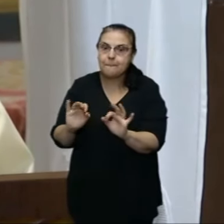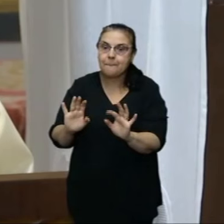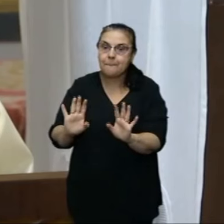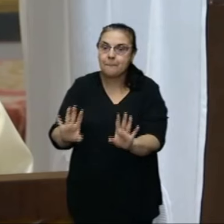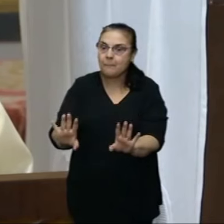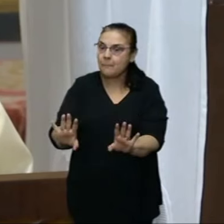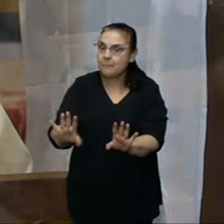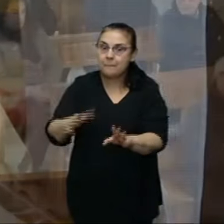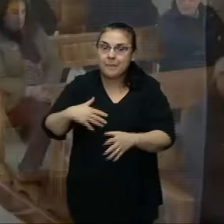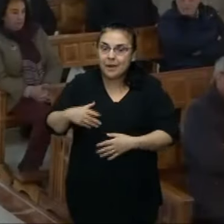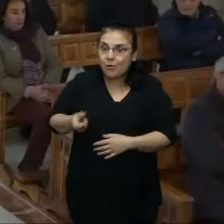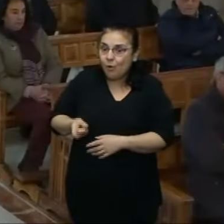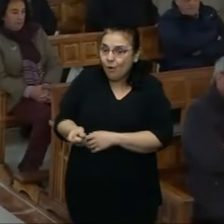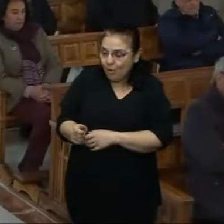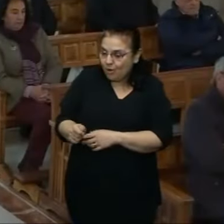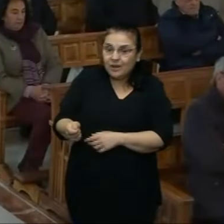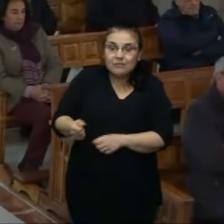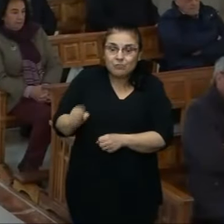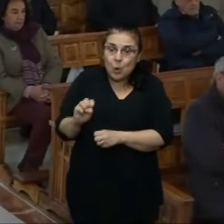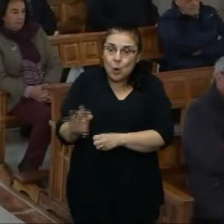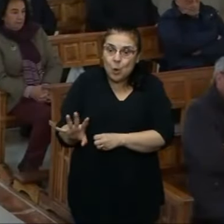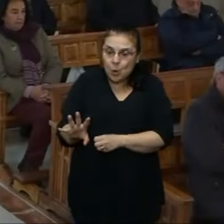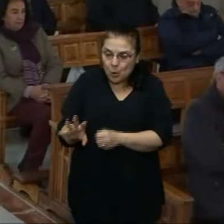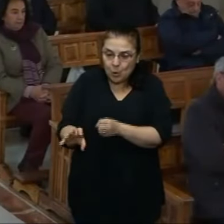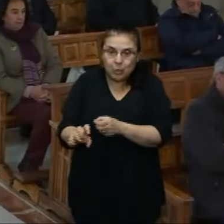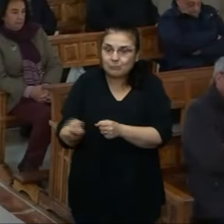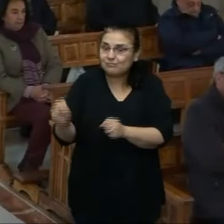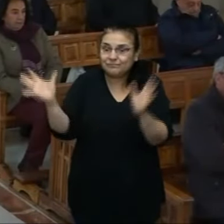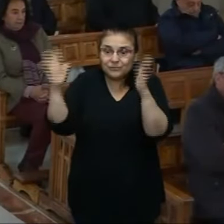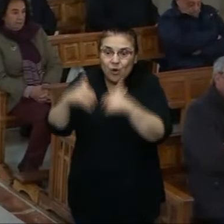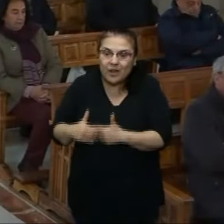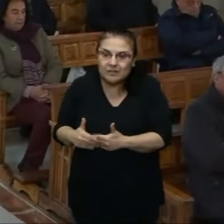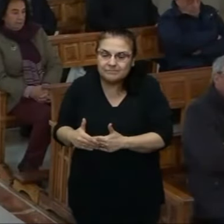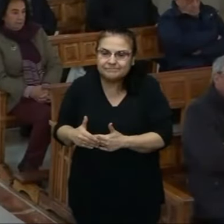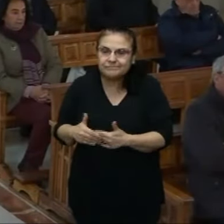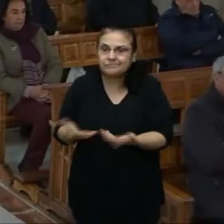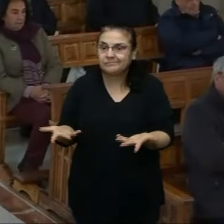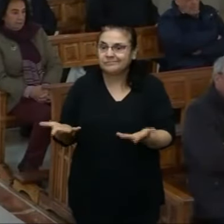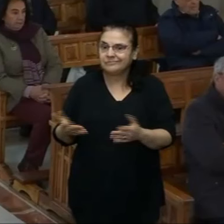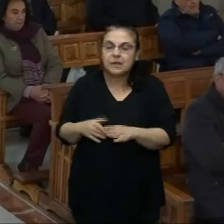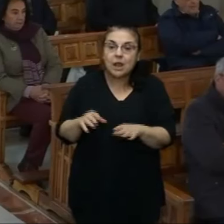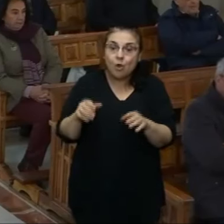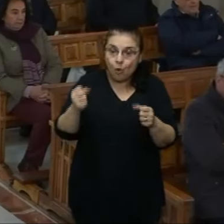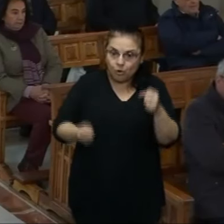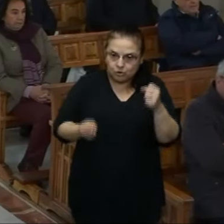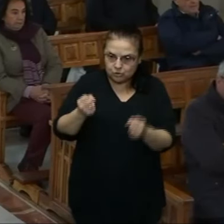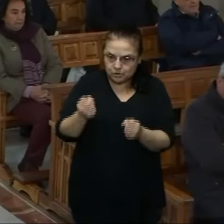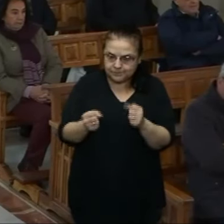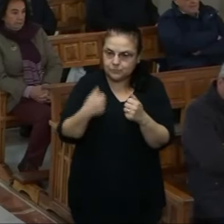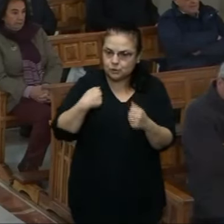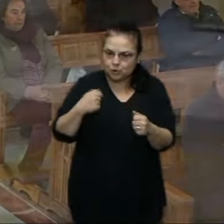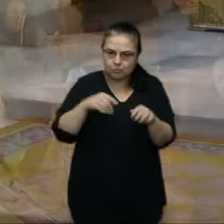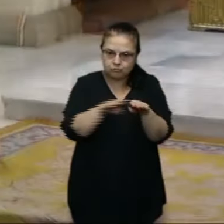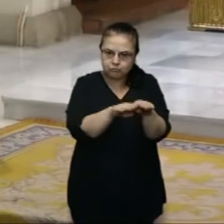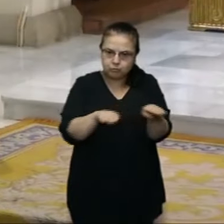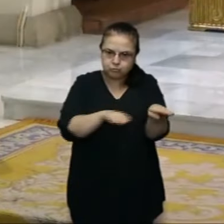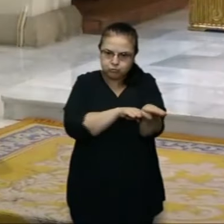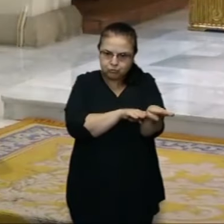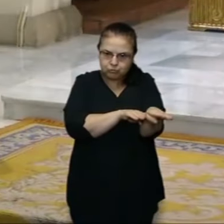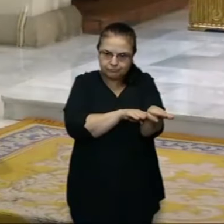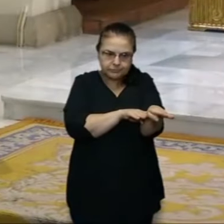llevarme conmigo una linterna. Y cuando aparqué el coche y apagó las